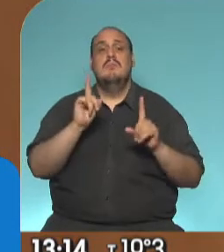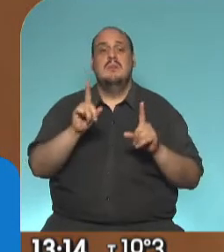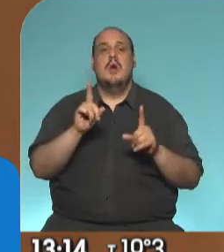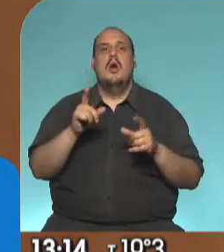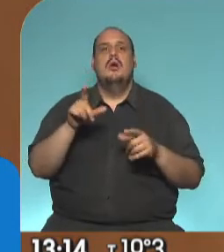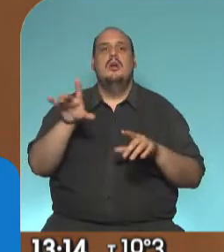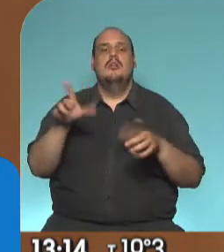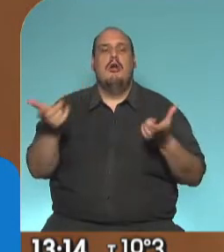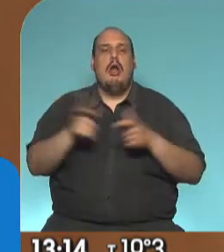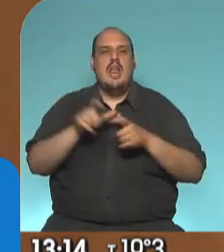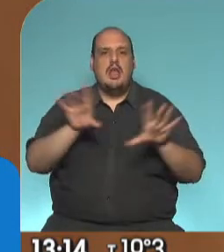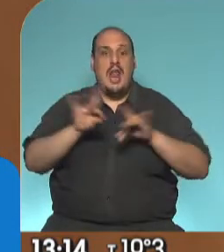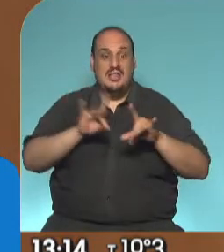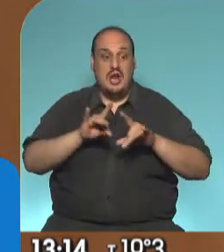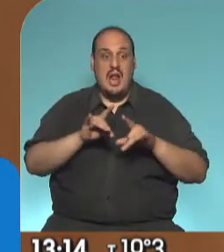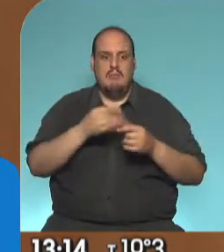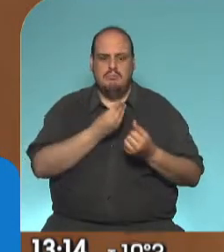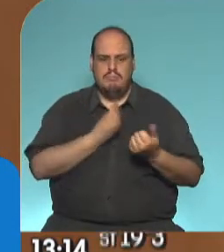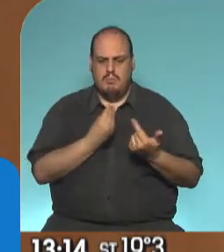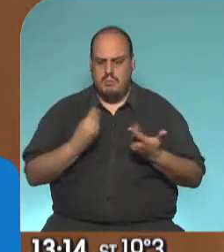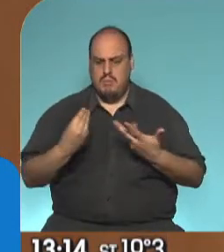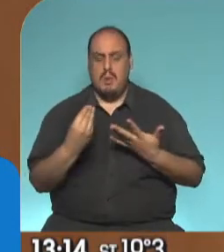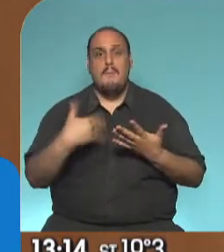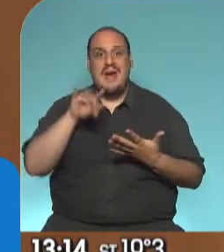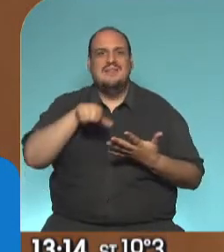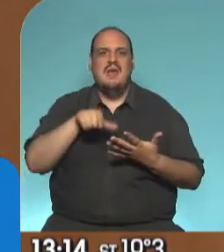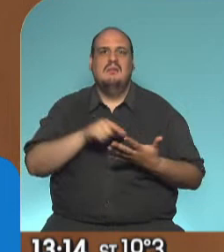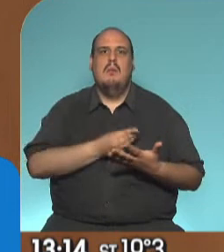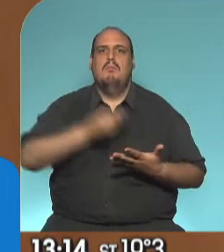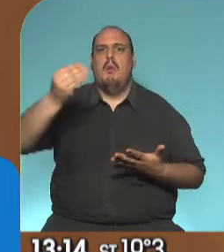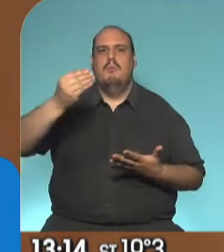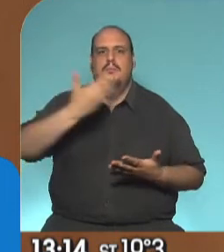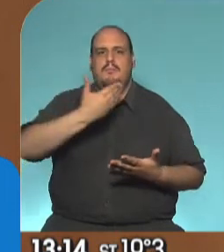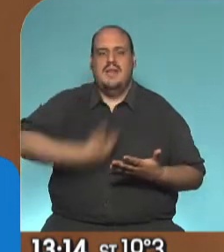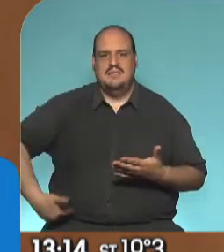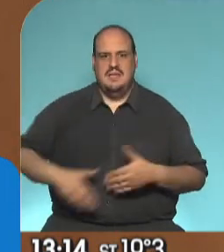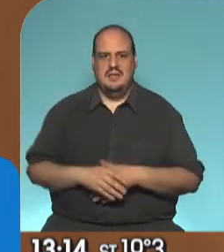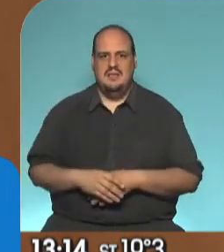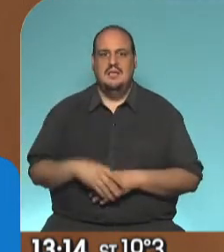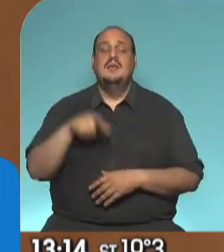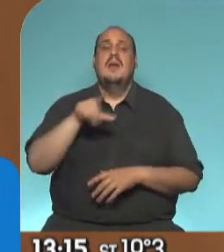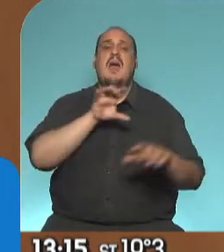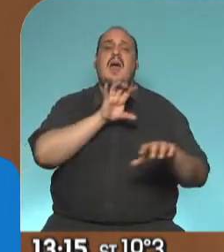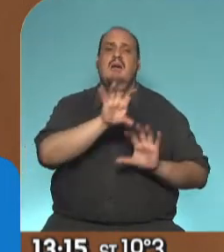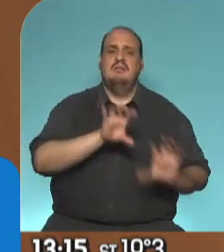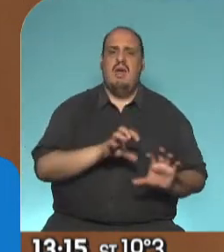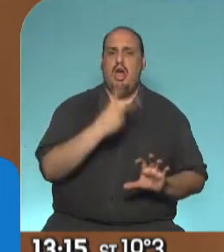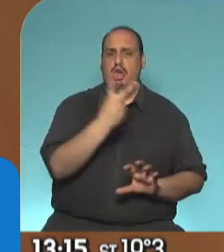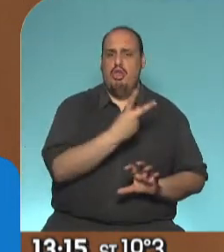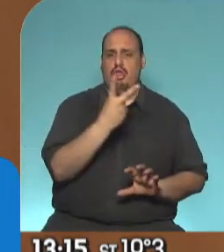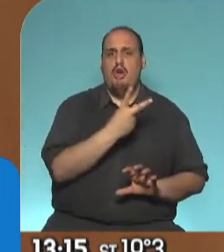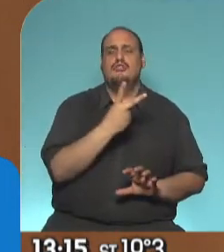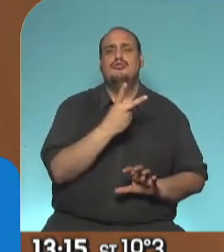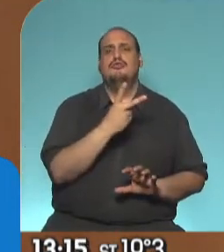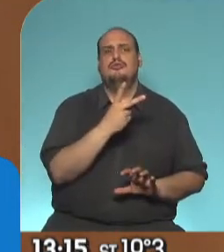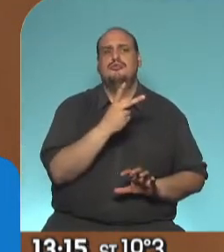colegio electoral, y esto a su vez se obtiene de ganar cada elección en cada estado. Lo que es central también es que, salvo 2 estados donde hay proporcionalidad, en el resto de